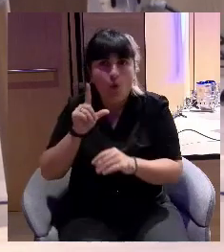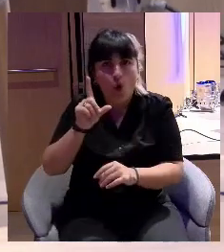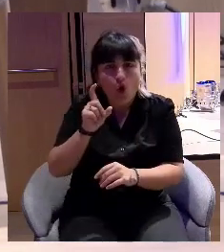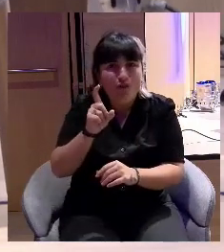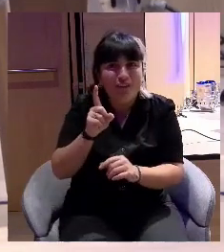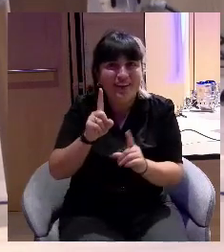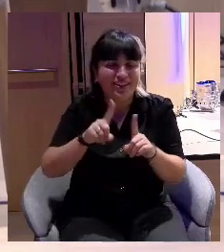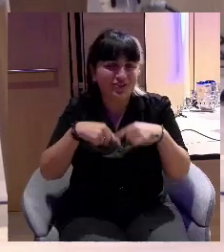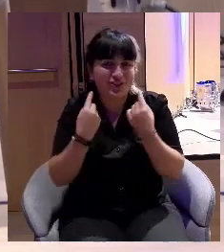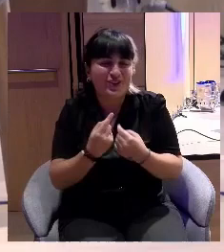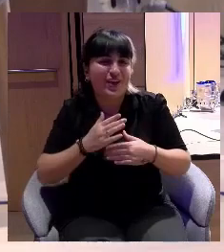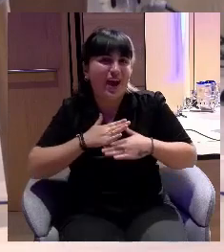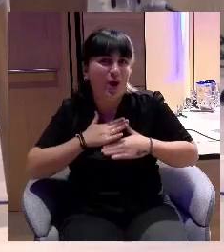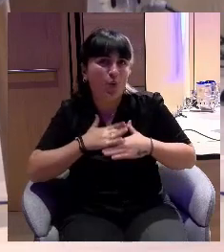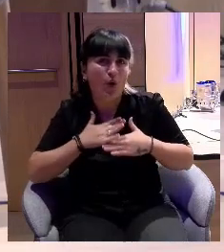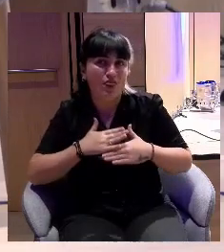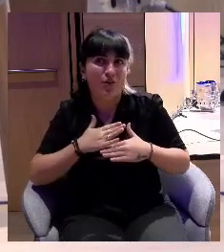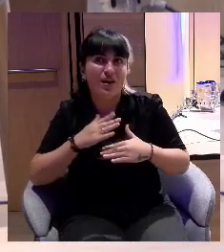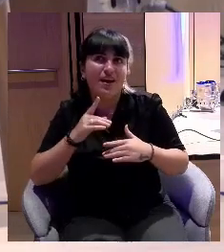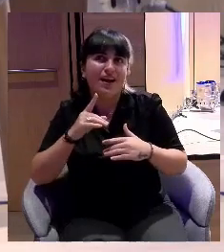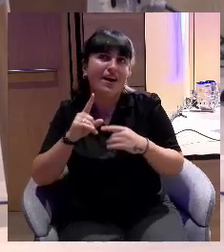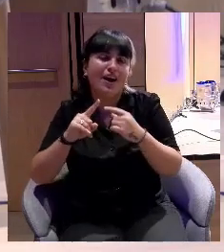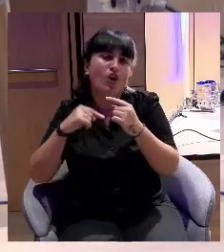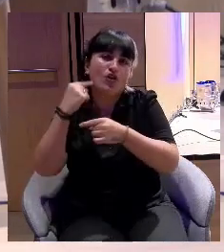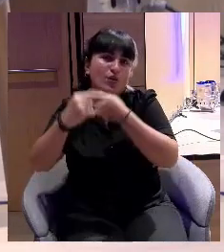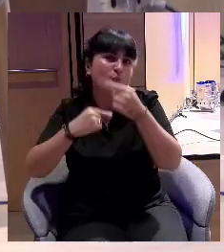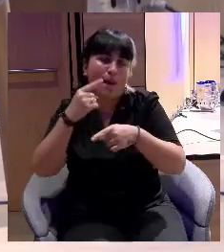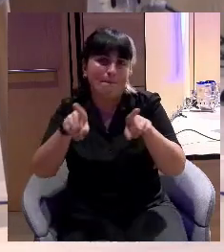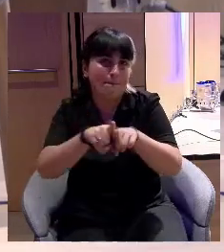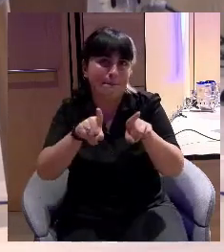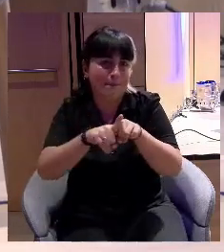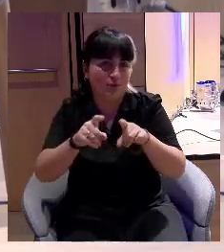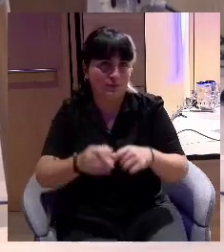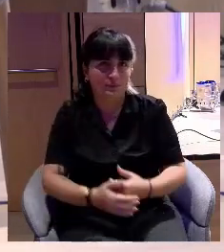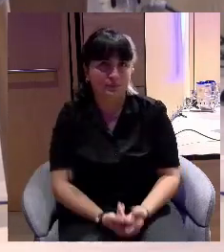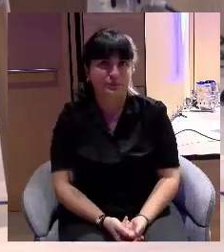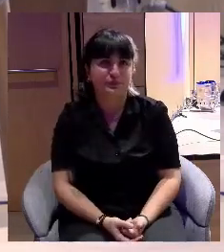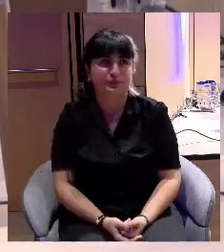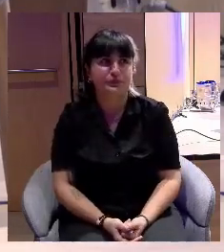estamos como completamente a disposición para cualquiera que tenga consultas.